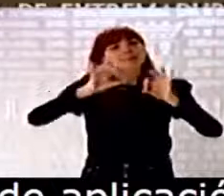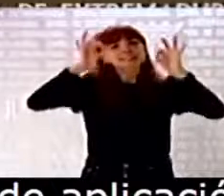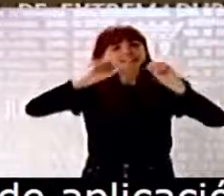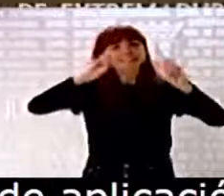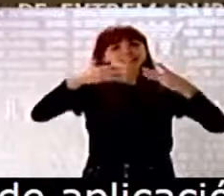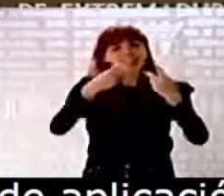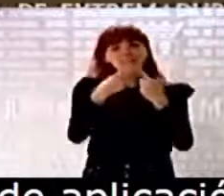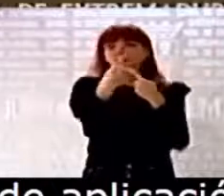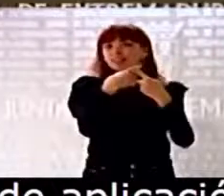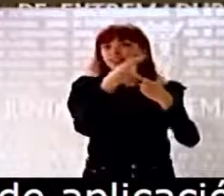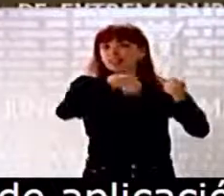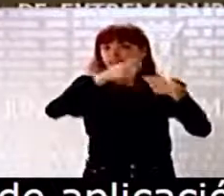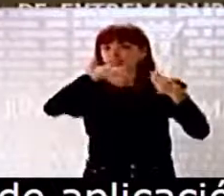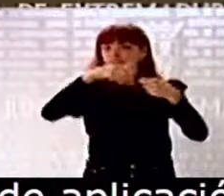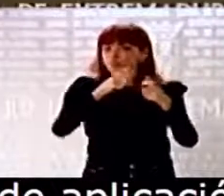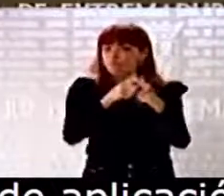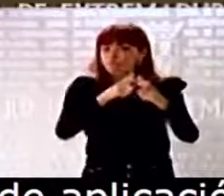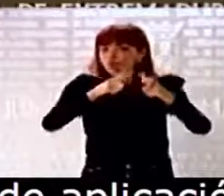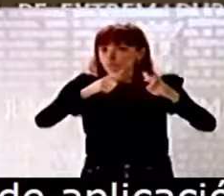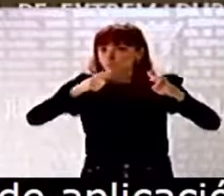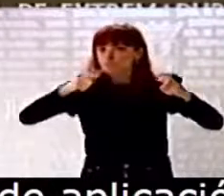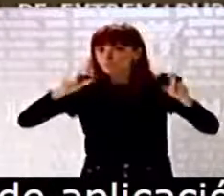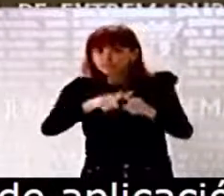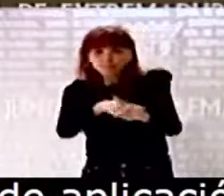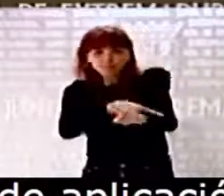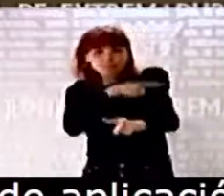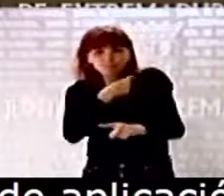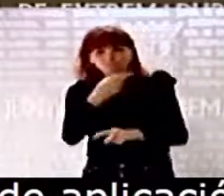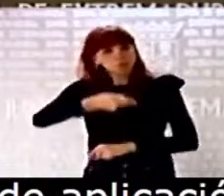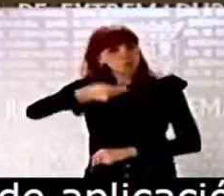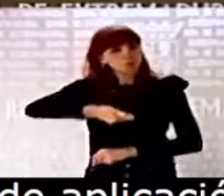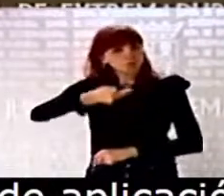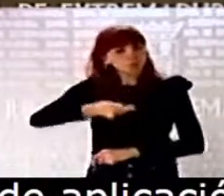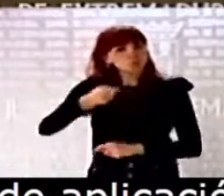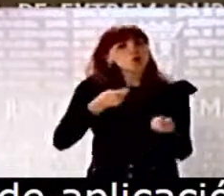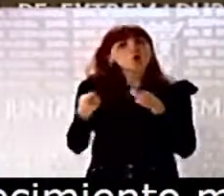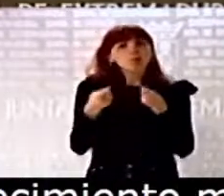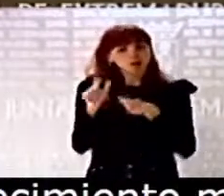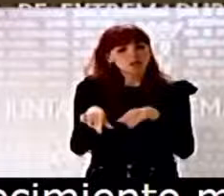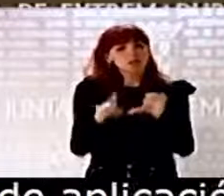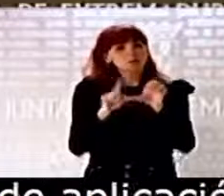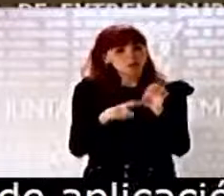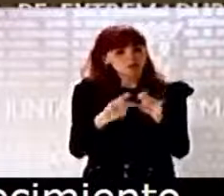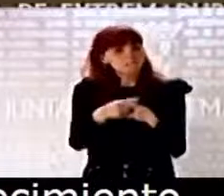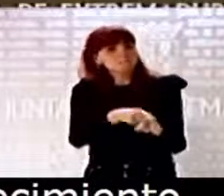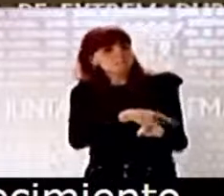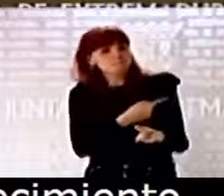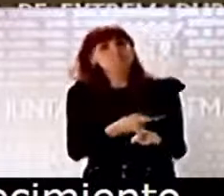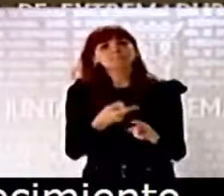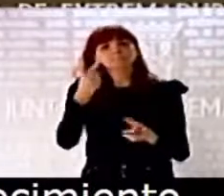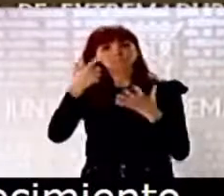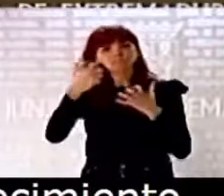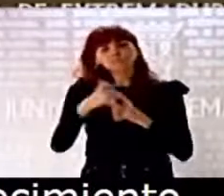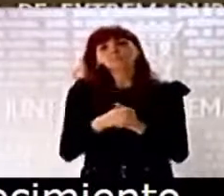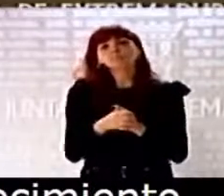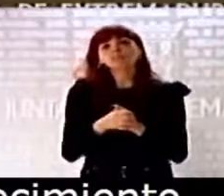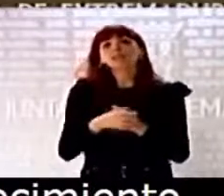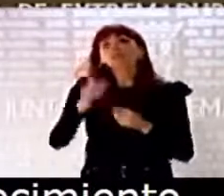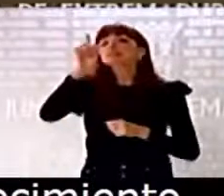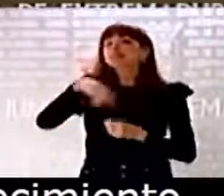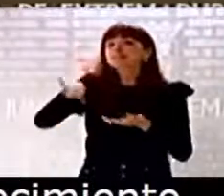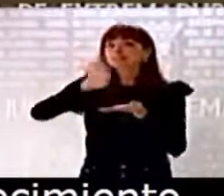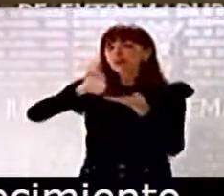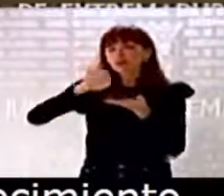teniendo un crecimiento muy importante en el comercio en Extremadura, los servicios de Big Data o la mejora